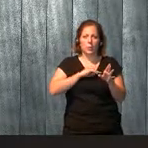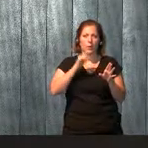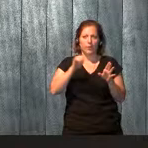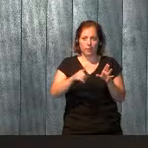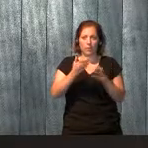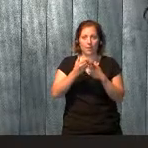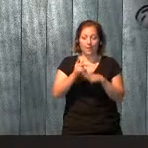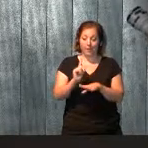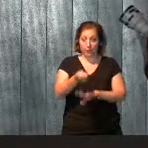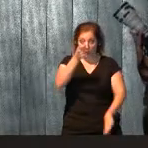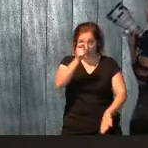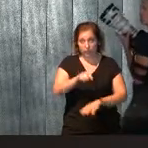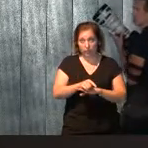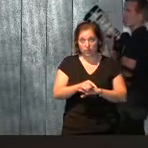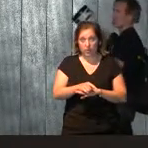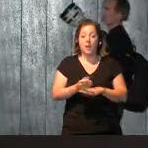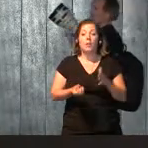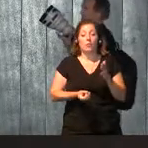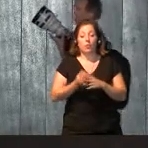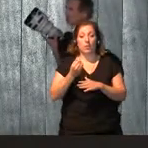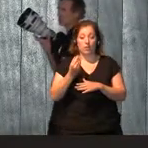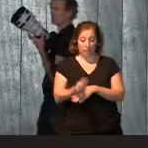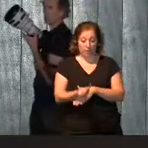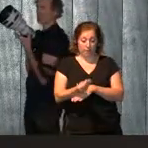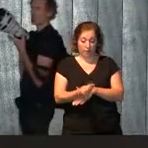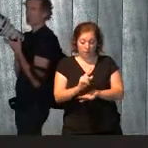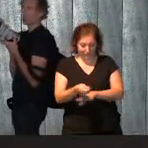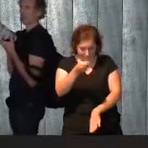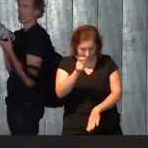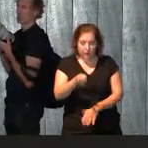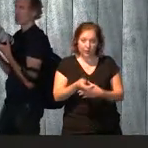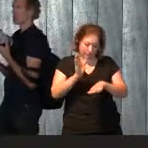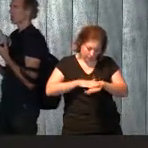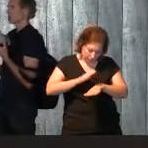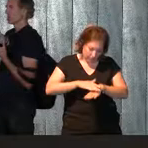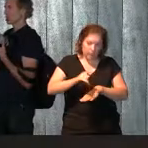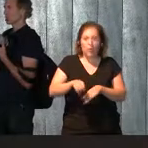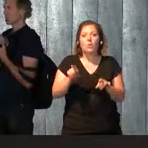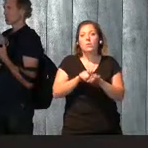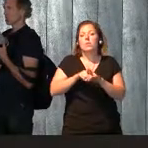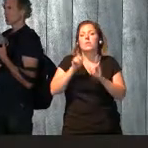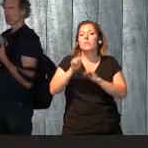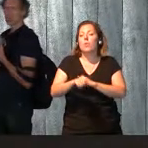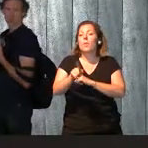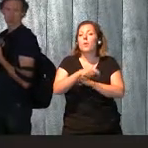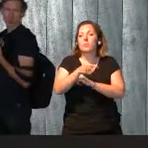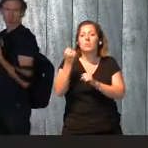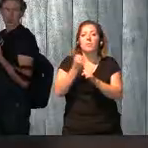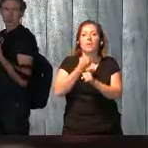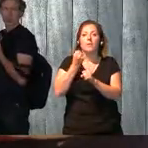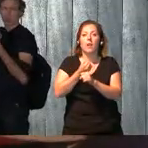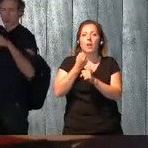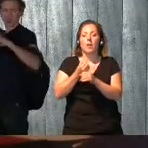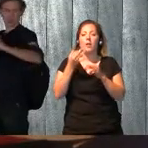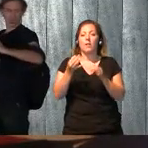cada vez tendrán que estar más educadas en esta línea, pero creo que hay que trabajar en paralelo en consumo, disminuir consumo a